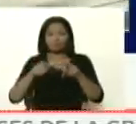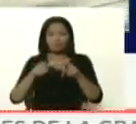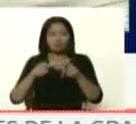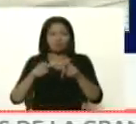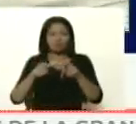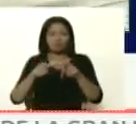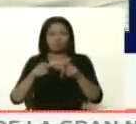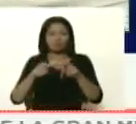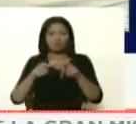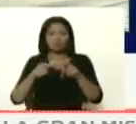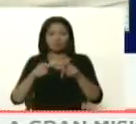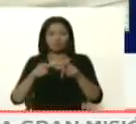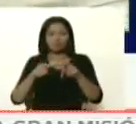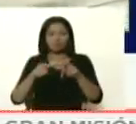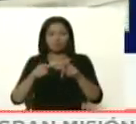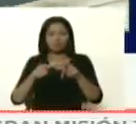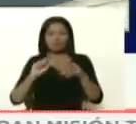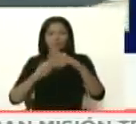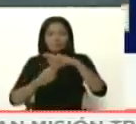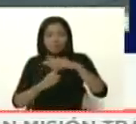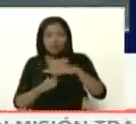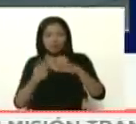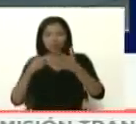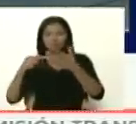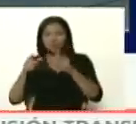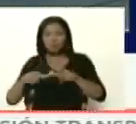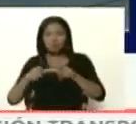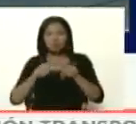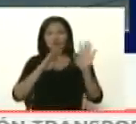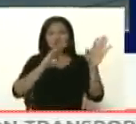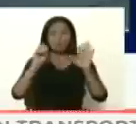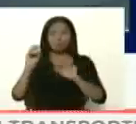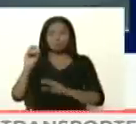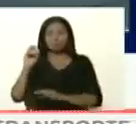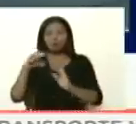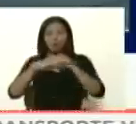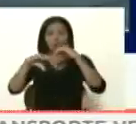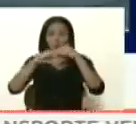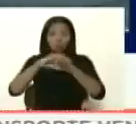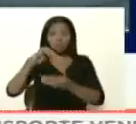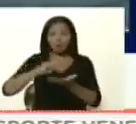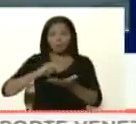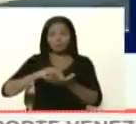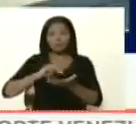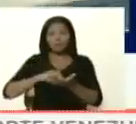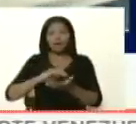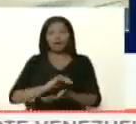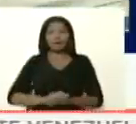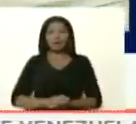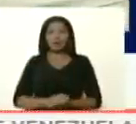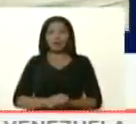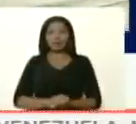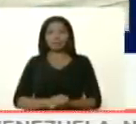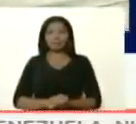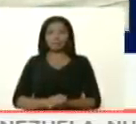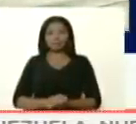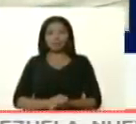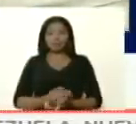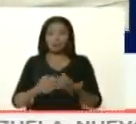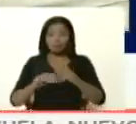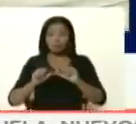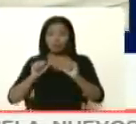ruta terminal de Oriente, Río Chico. 90 autobuses para Miranda. Vamos, y vamos a seguir